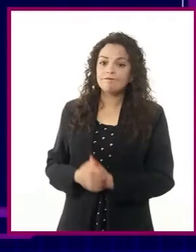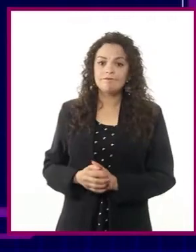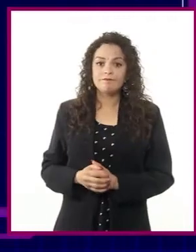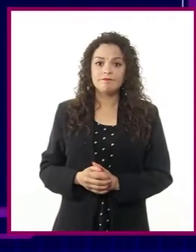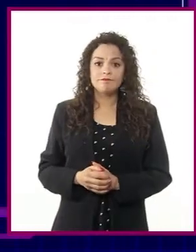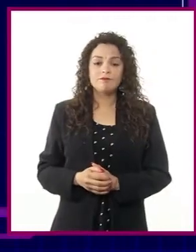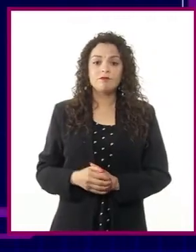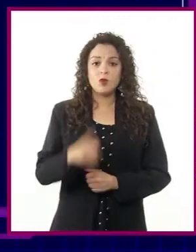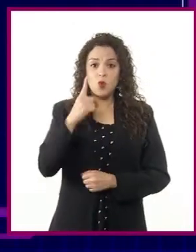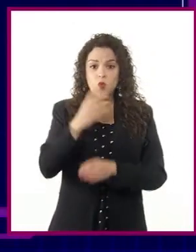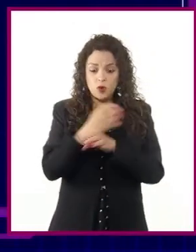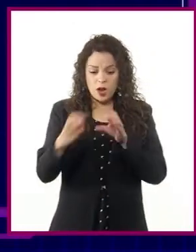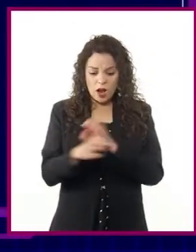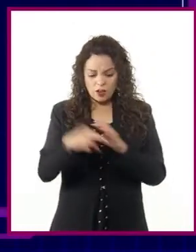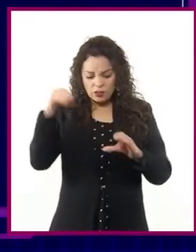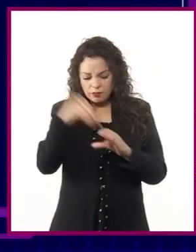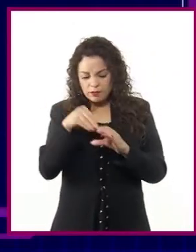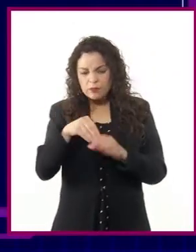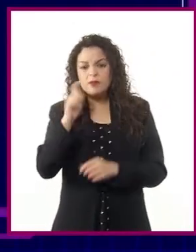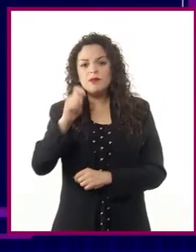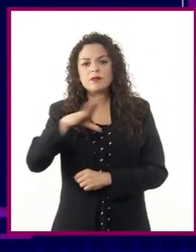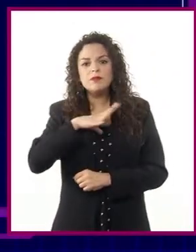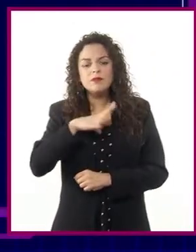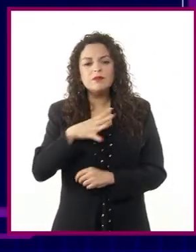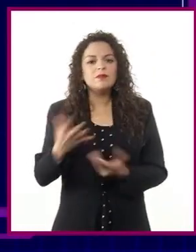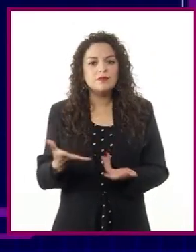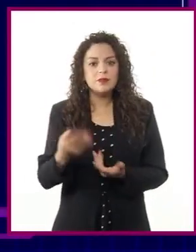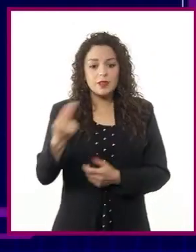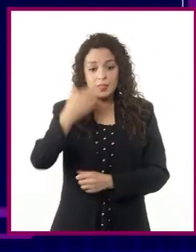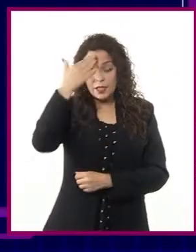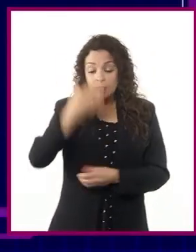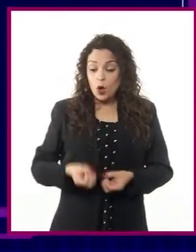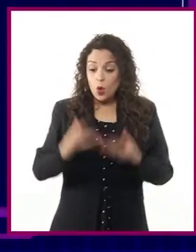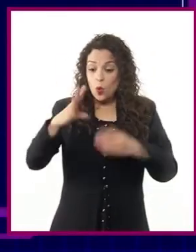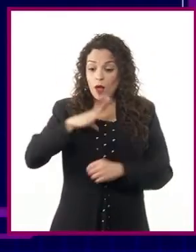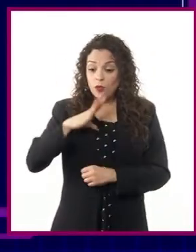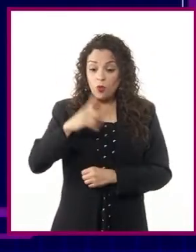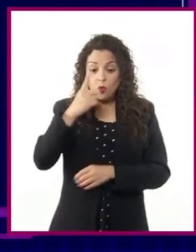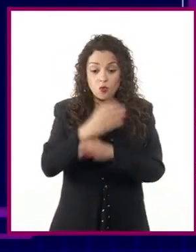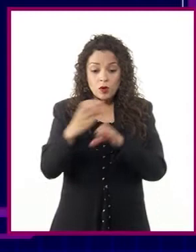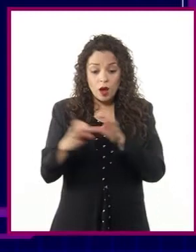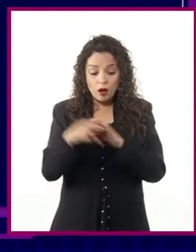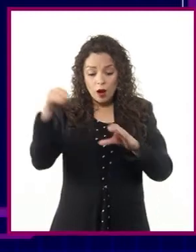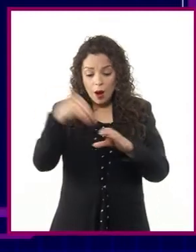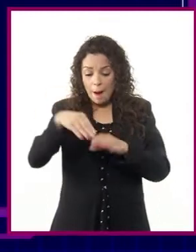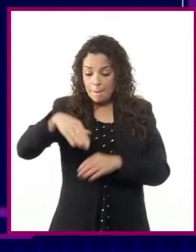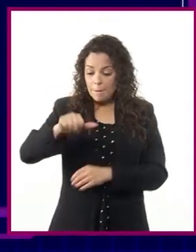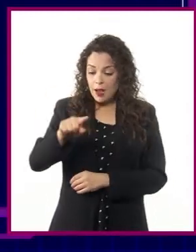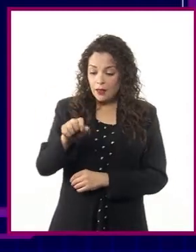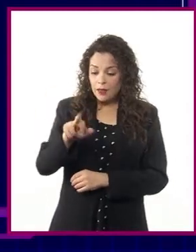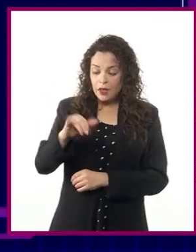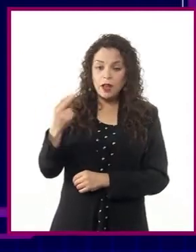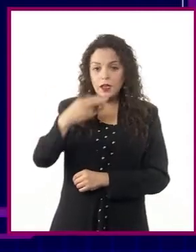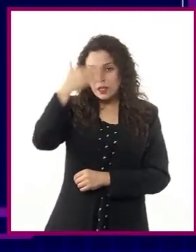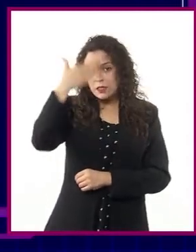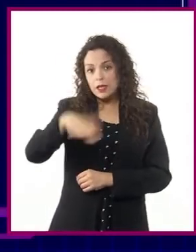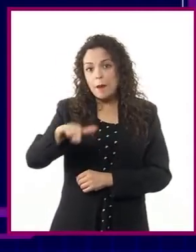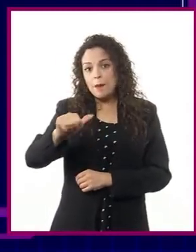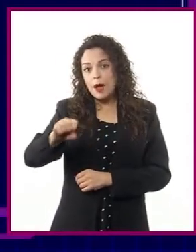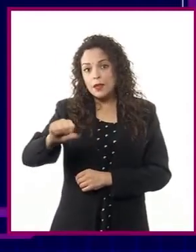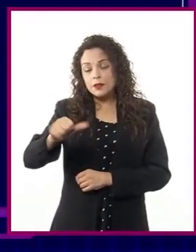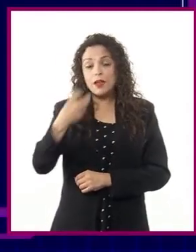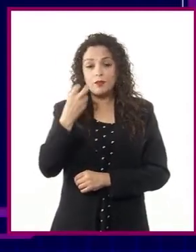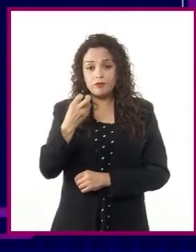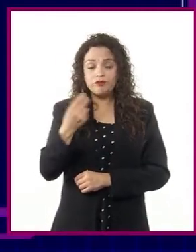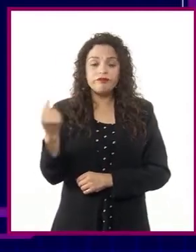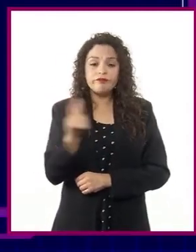que tiene un cuerpo, es decir, que para saber cuánta materia tiene un objeto, debemos medir su masa y para esto es